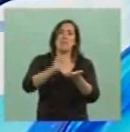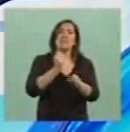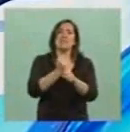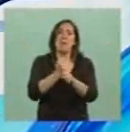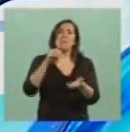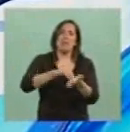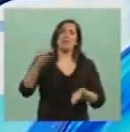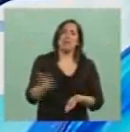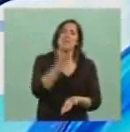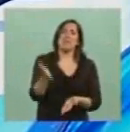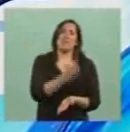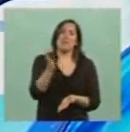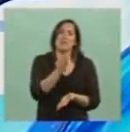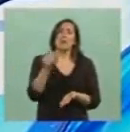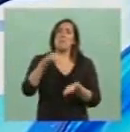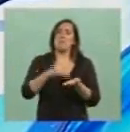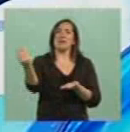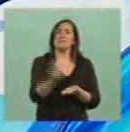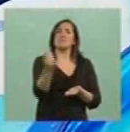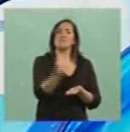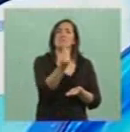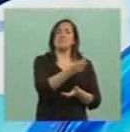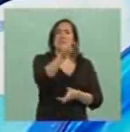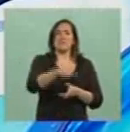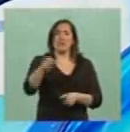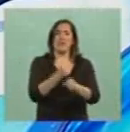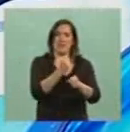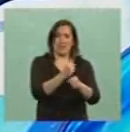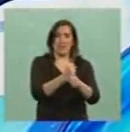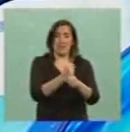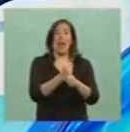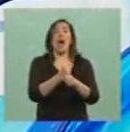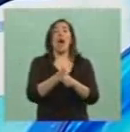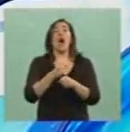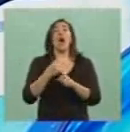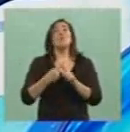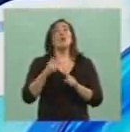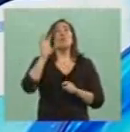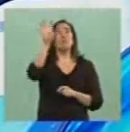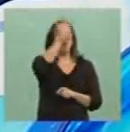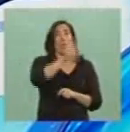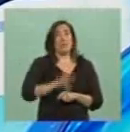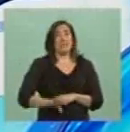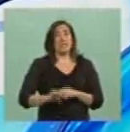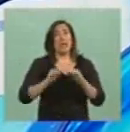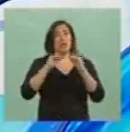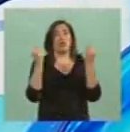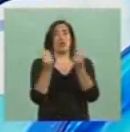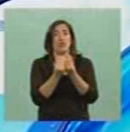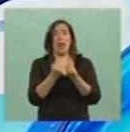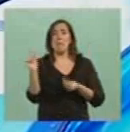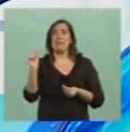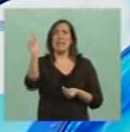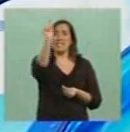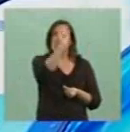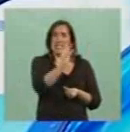capacidad productiva, incorporando gente. La distribución por provincia, bueno, del total de estos